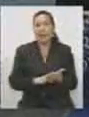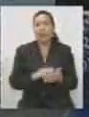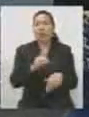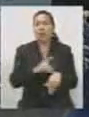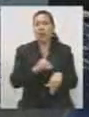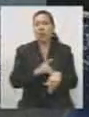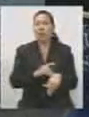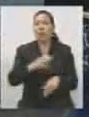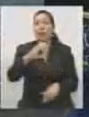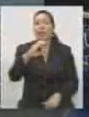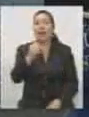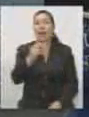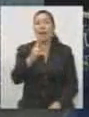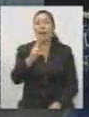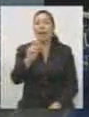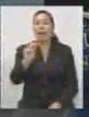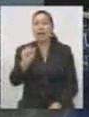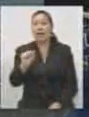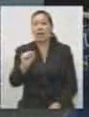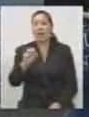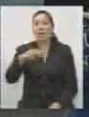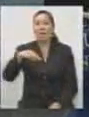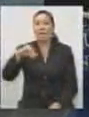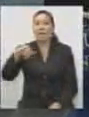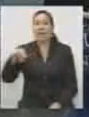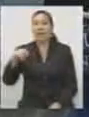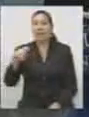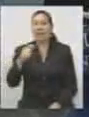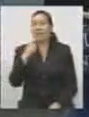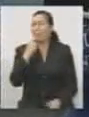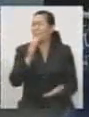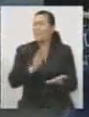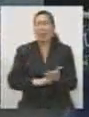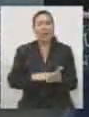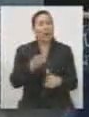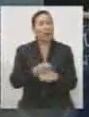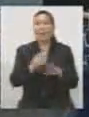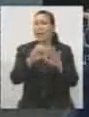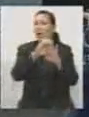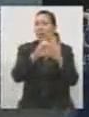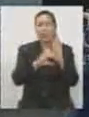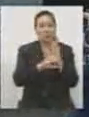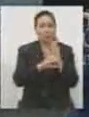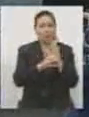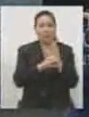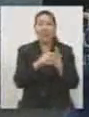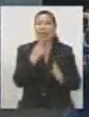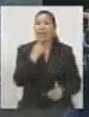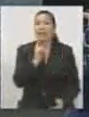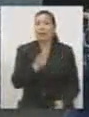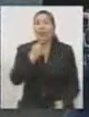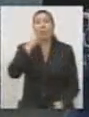doctor Carlos Mesía, Gerardo Eto'o y Ernesto Álvarez. Una infracción constitucional. Nosotros